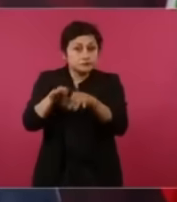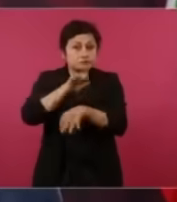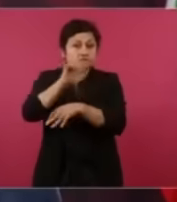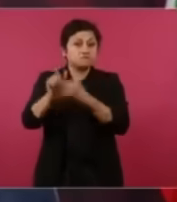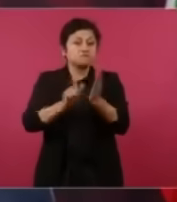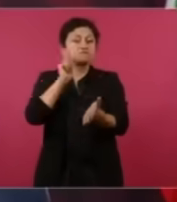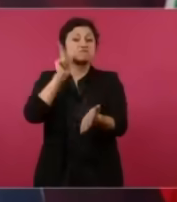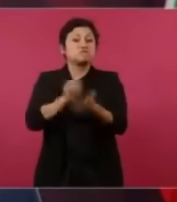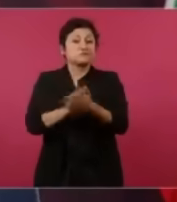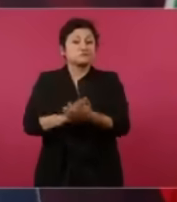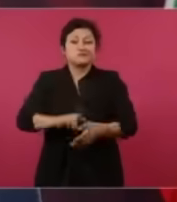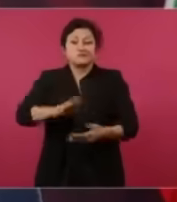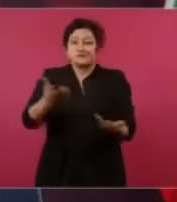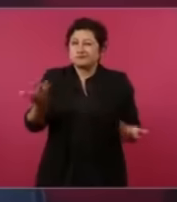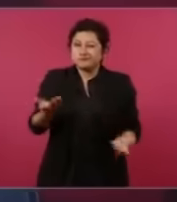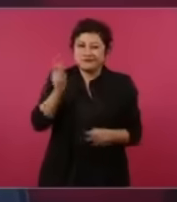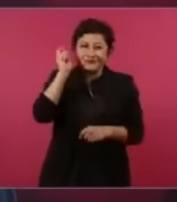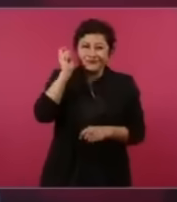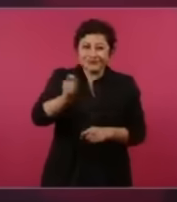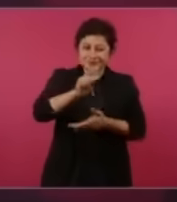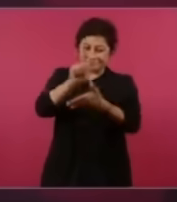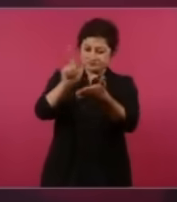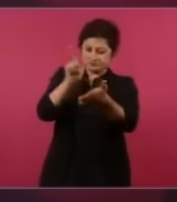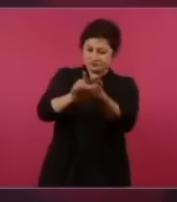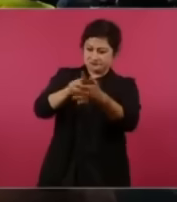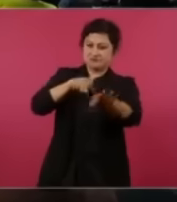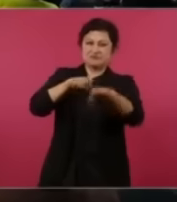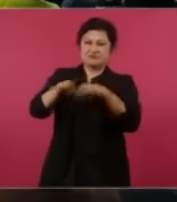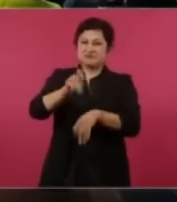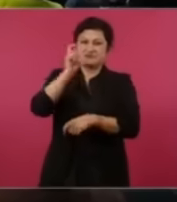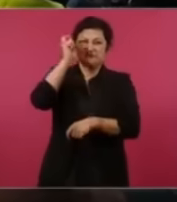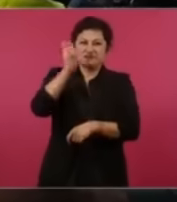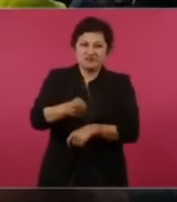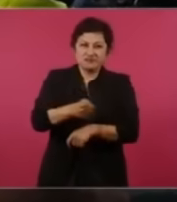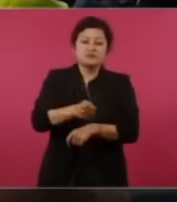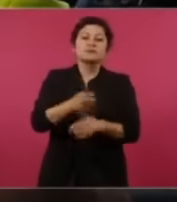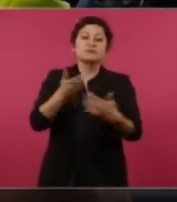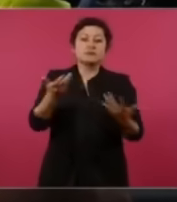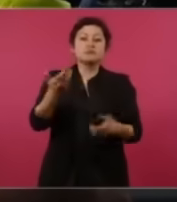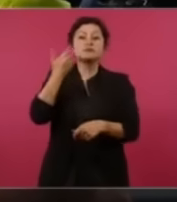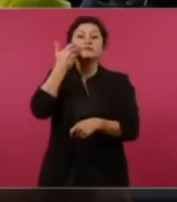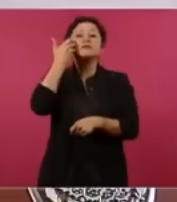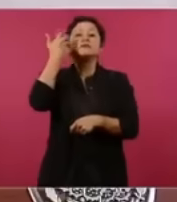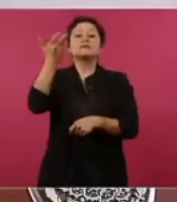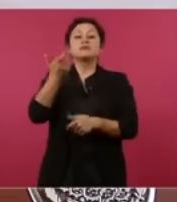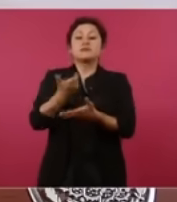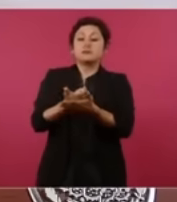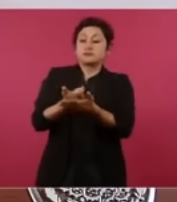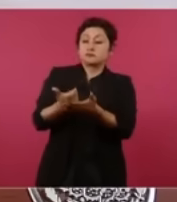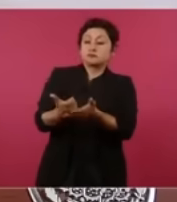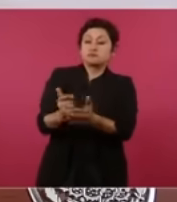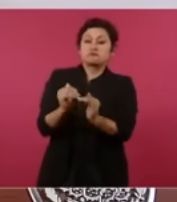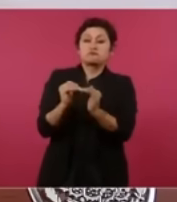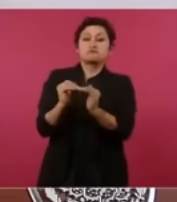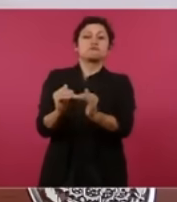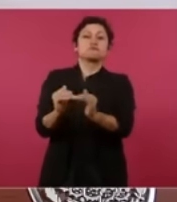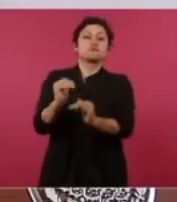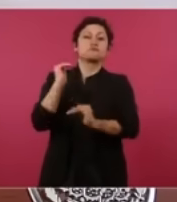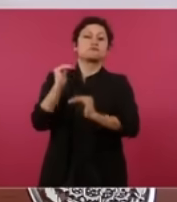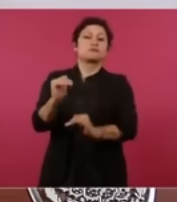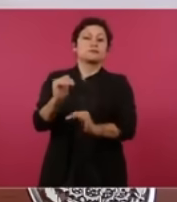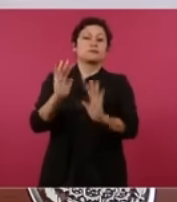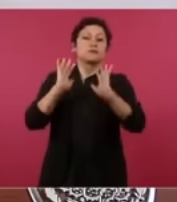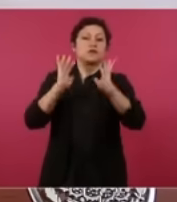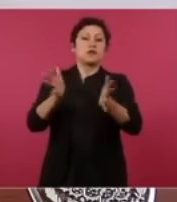ese entonces? Pues era mantener congelados los salarios y quitar prestaciones a